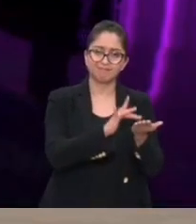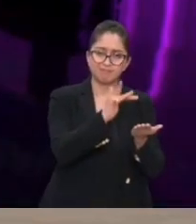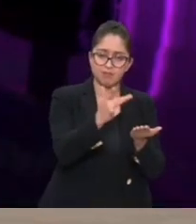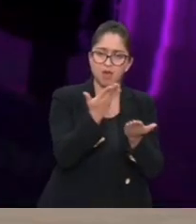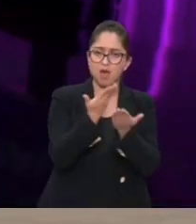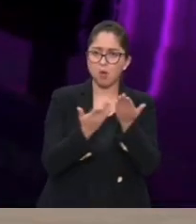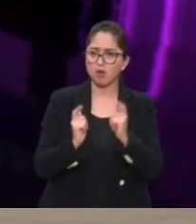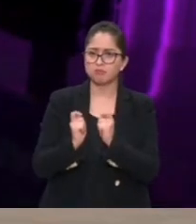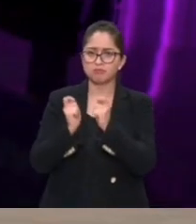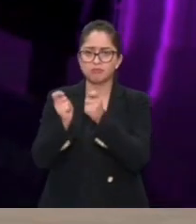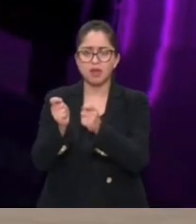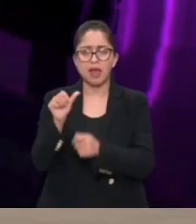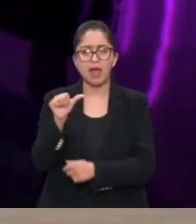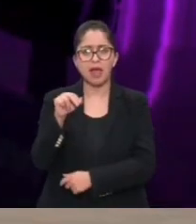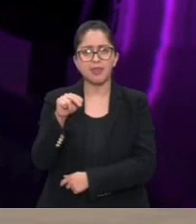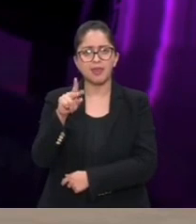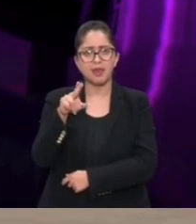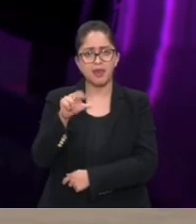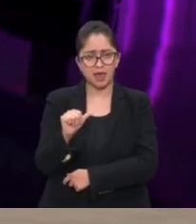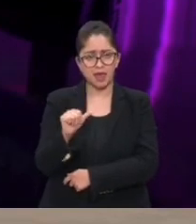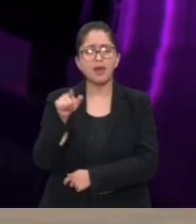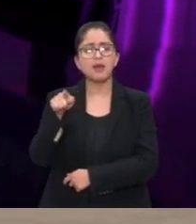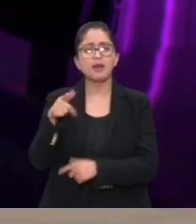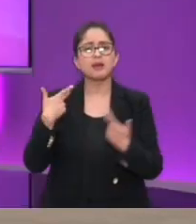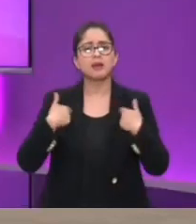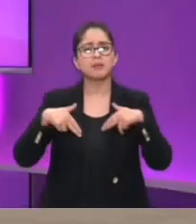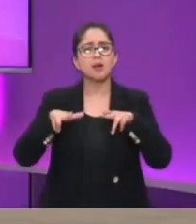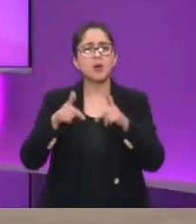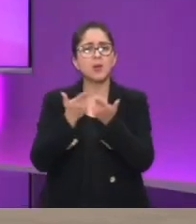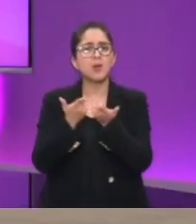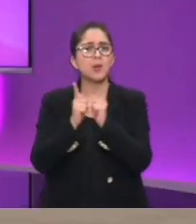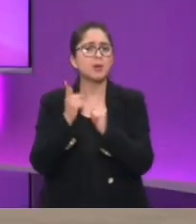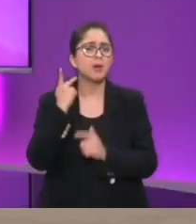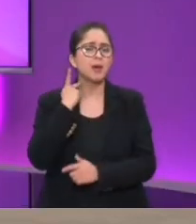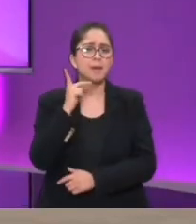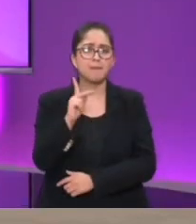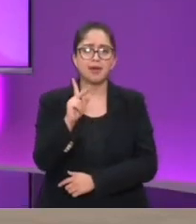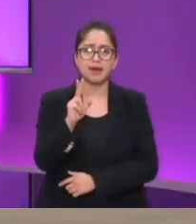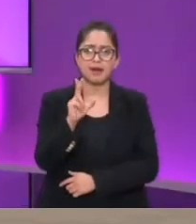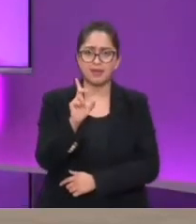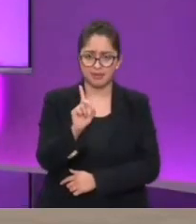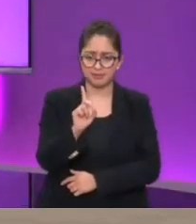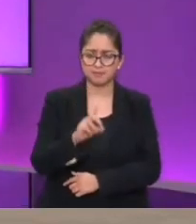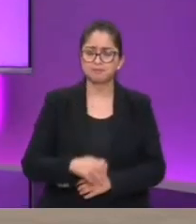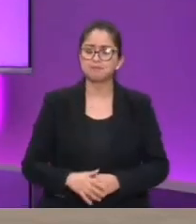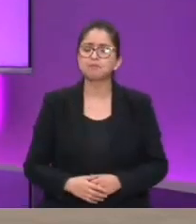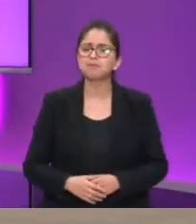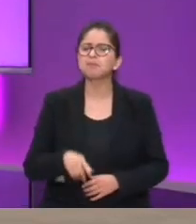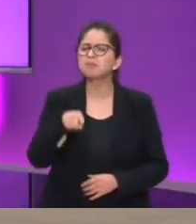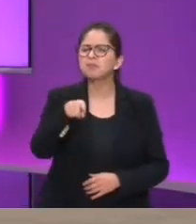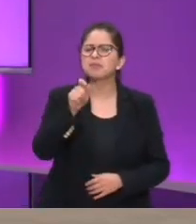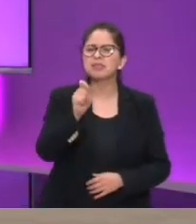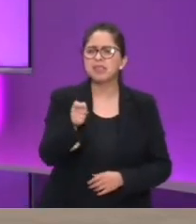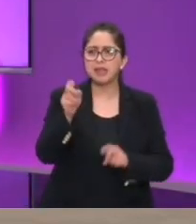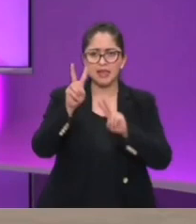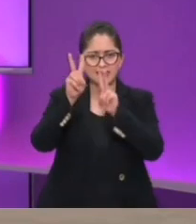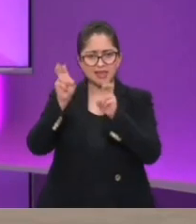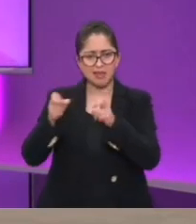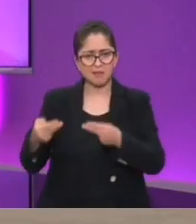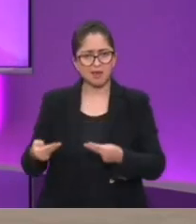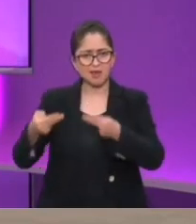damos la palabra a Andrea Rocha, representante del PRD. Precisamente, ya que tocábamos el tema de la industria